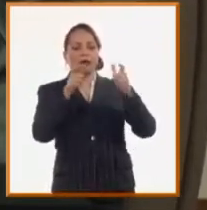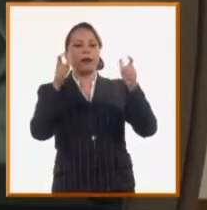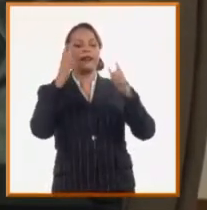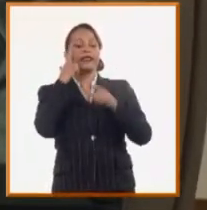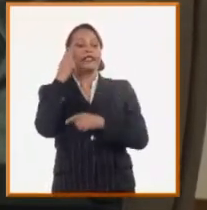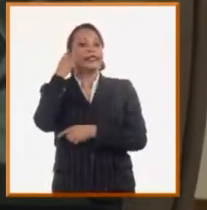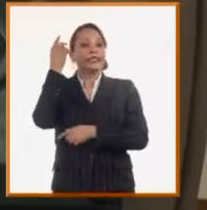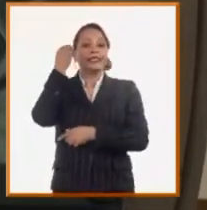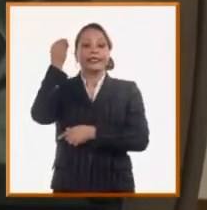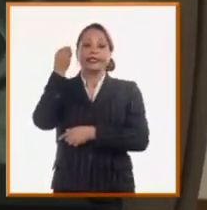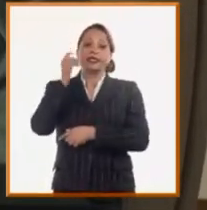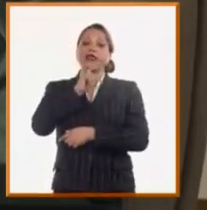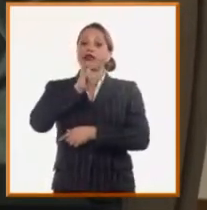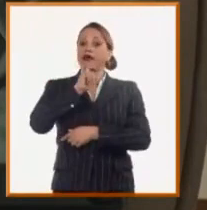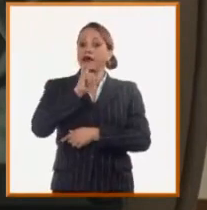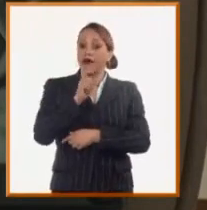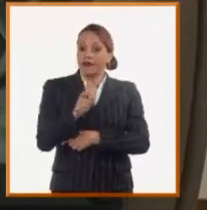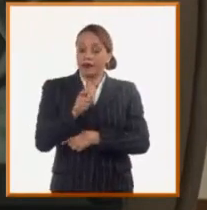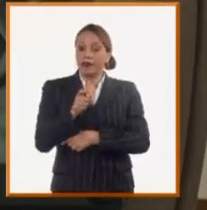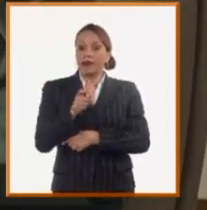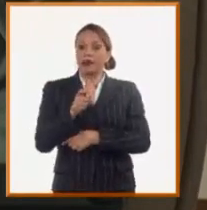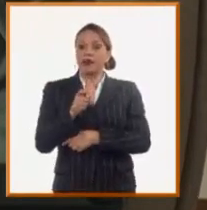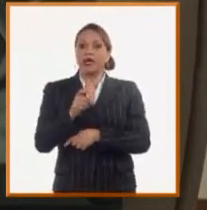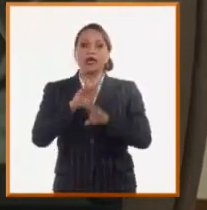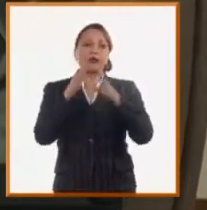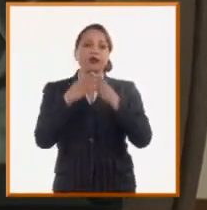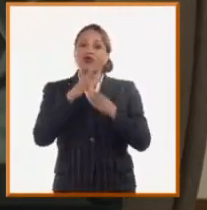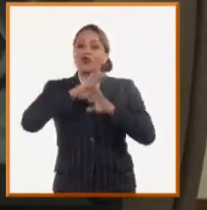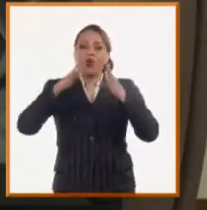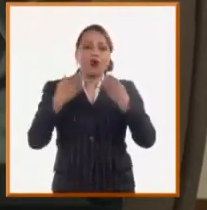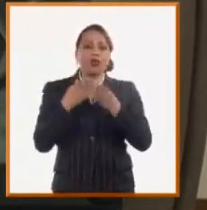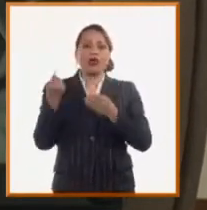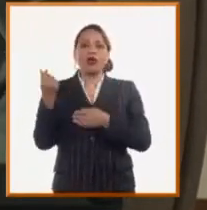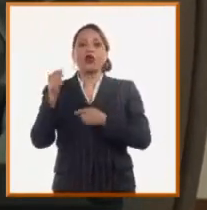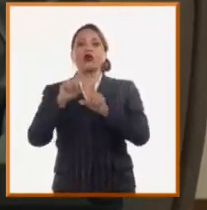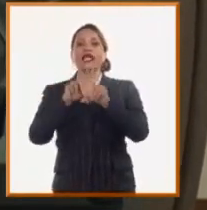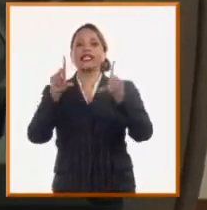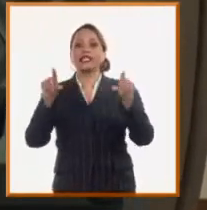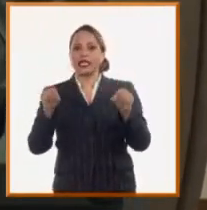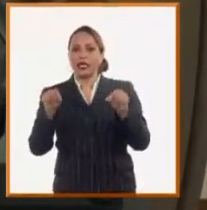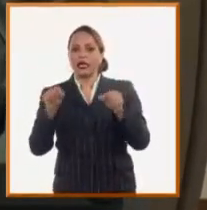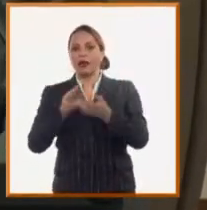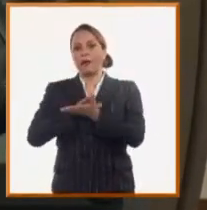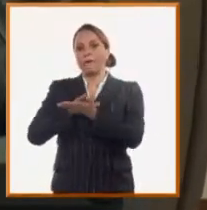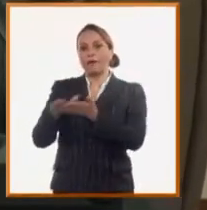entró. En el mundo todo el mundo trabaja con crédito y con préstamos.